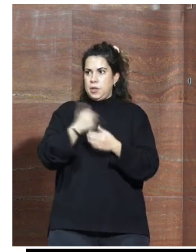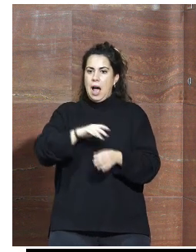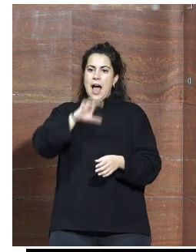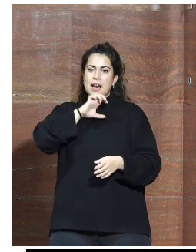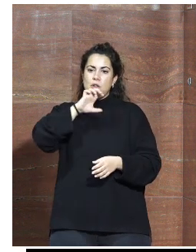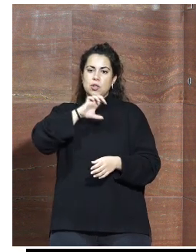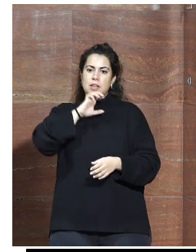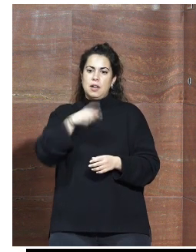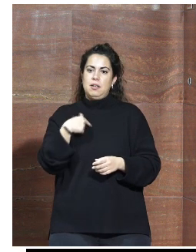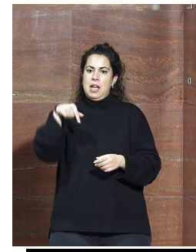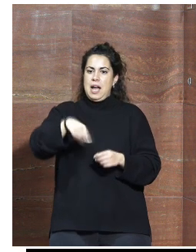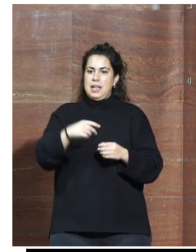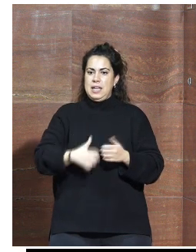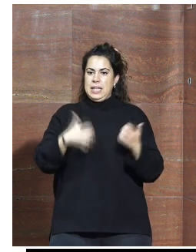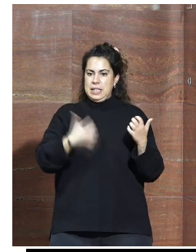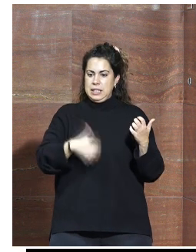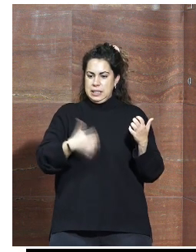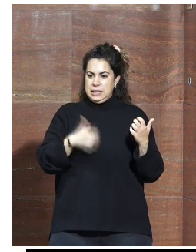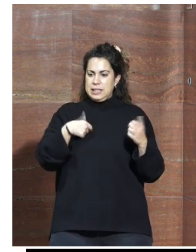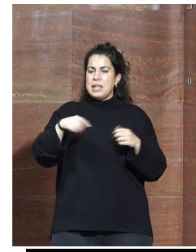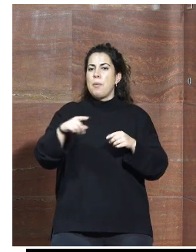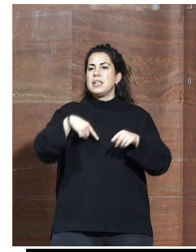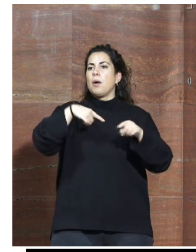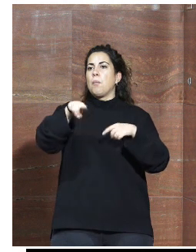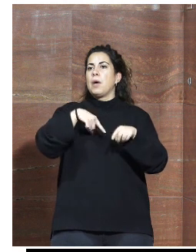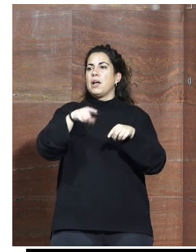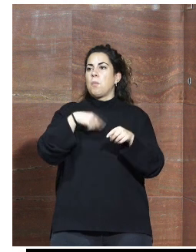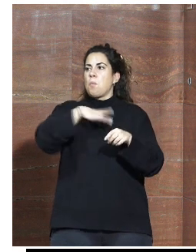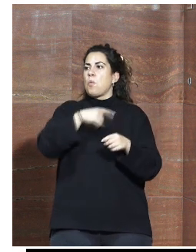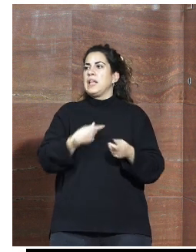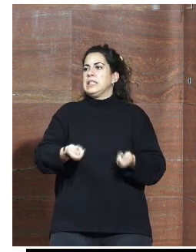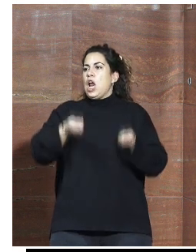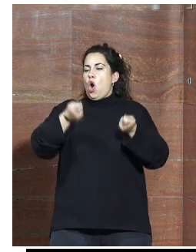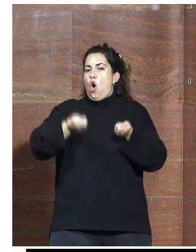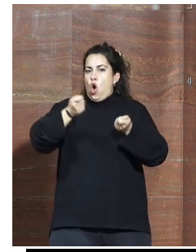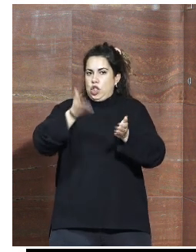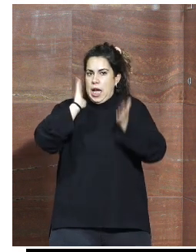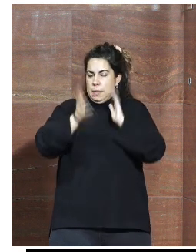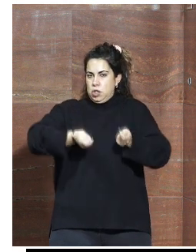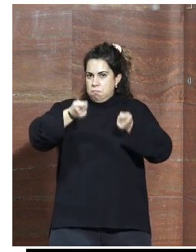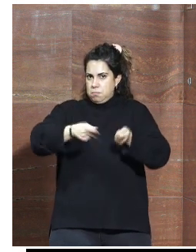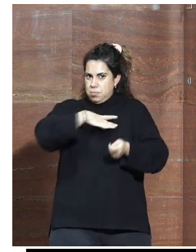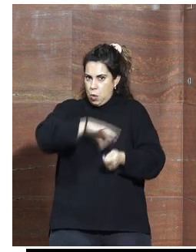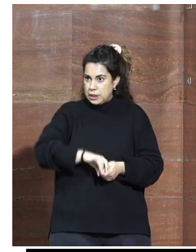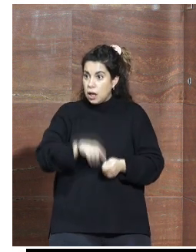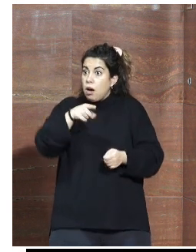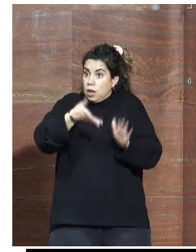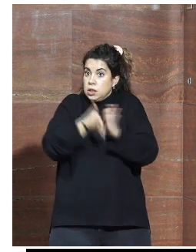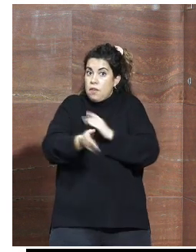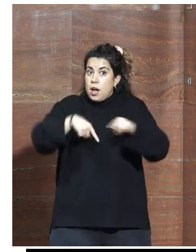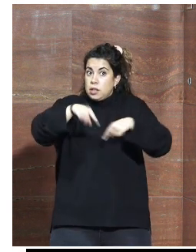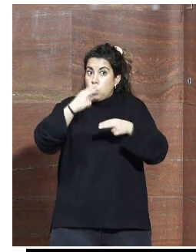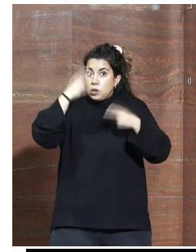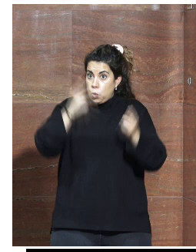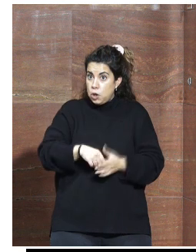pero en Sevilla, dentro del turismo urbano, puedes cogerte un coche de caballos. Bueno, hay que actuar si quieres. Es un transporte público,